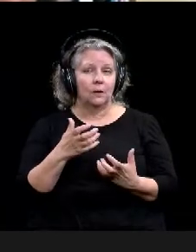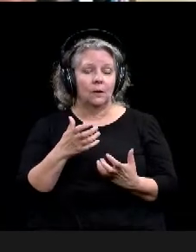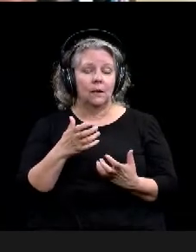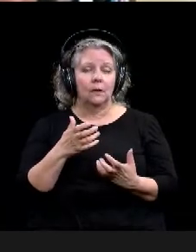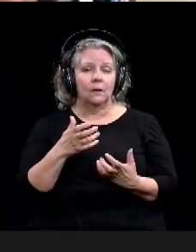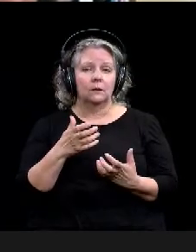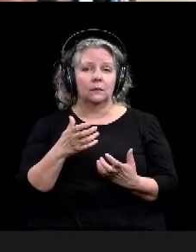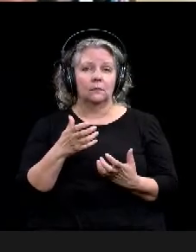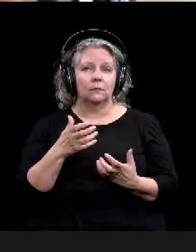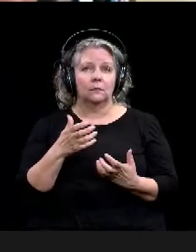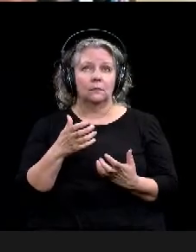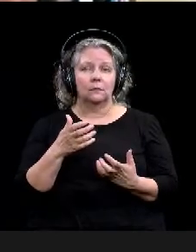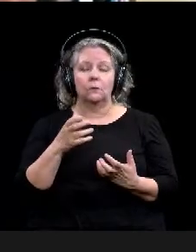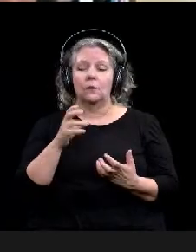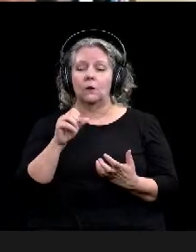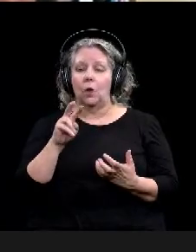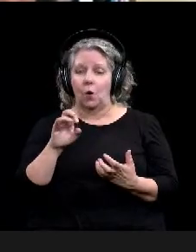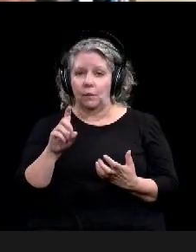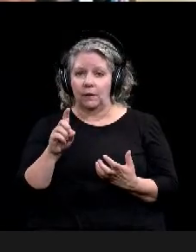esa